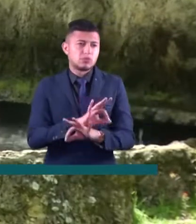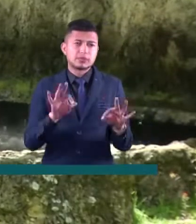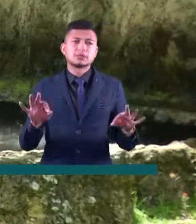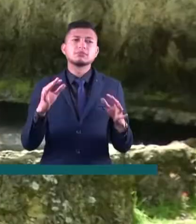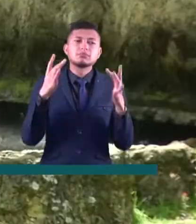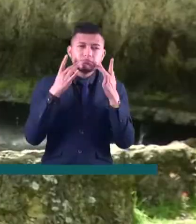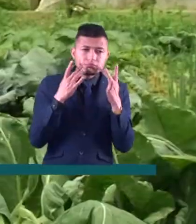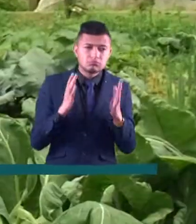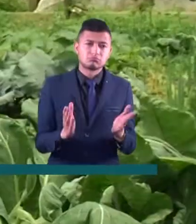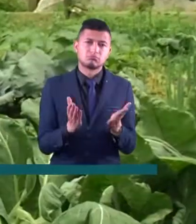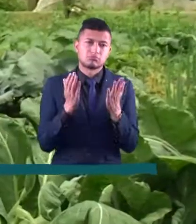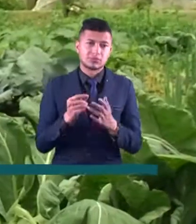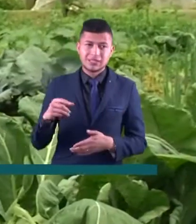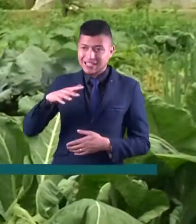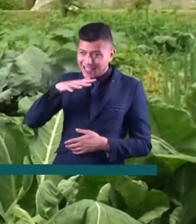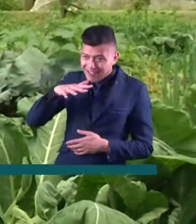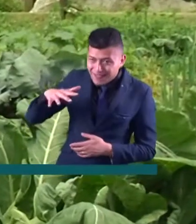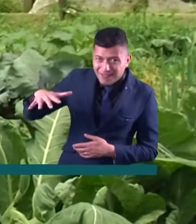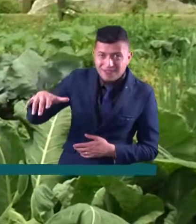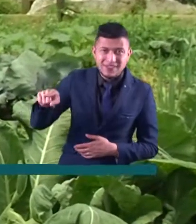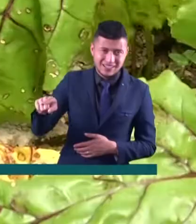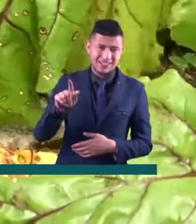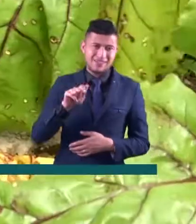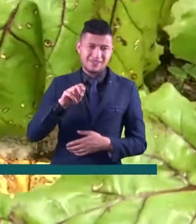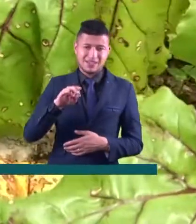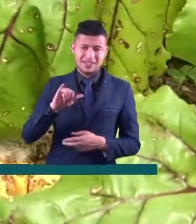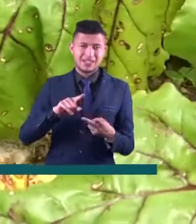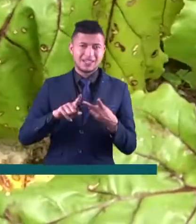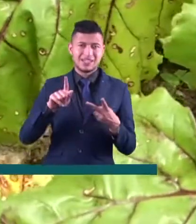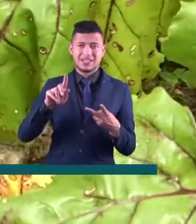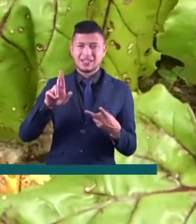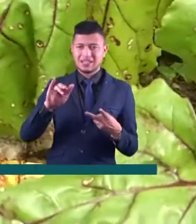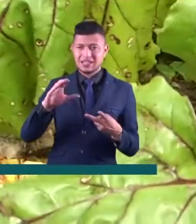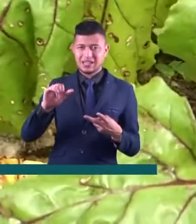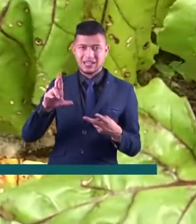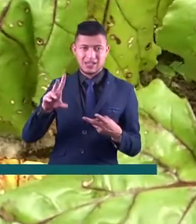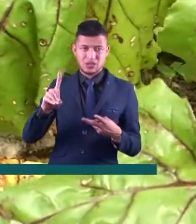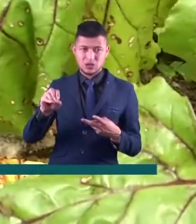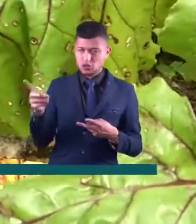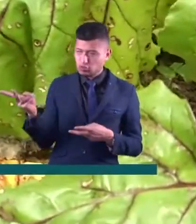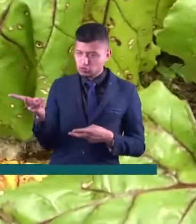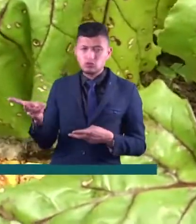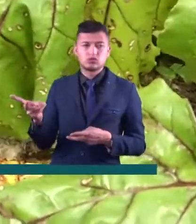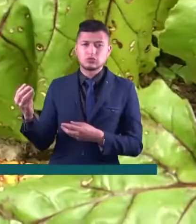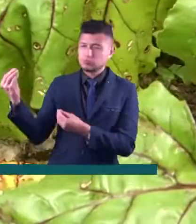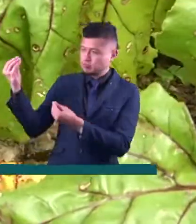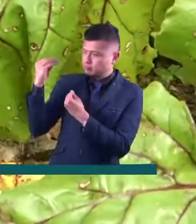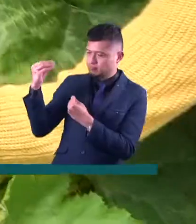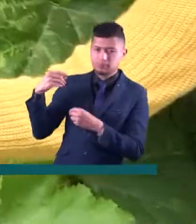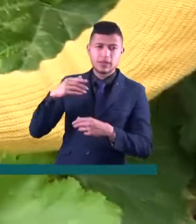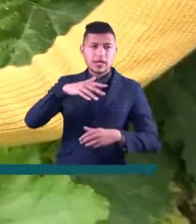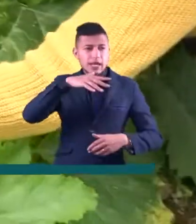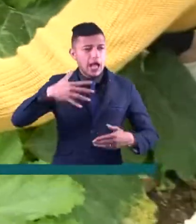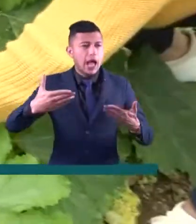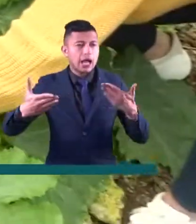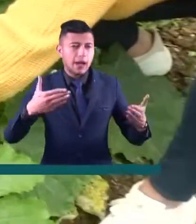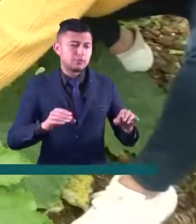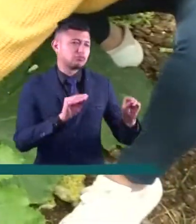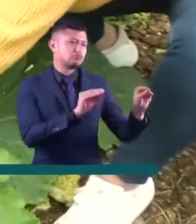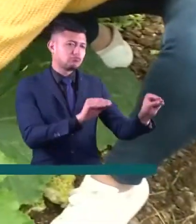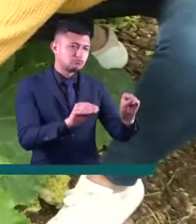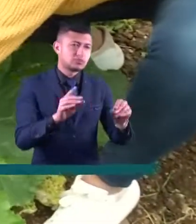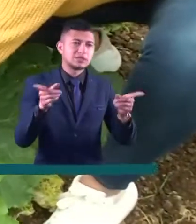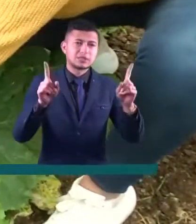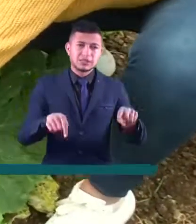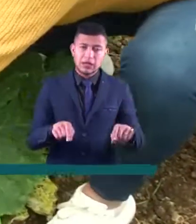manera más sana. En esta finca, Fanny y Ricardo enseñan a sus hijos las labores del campo que han heredado por generaciones,